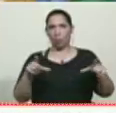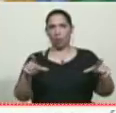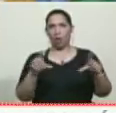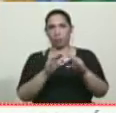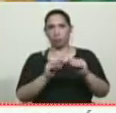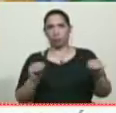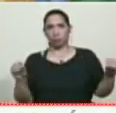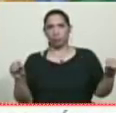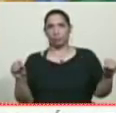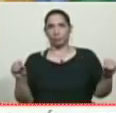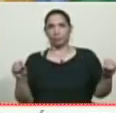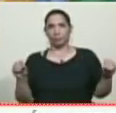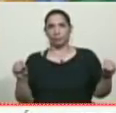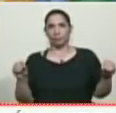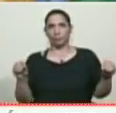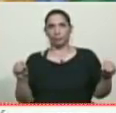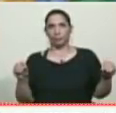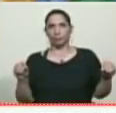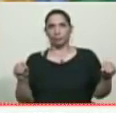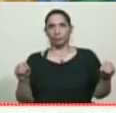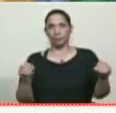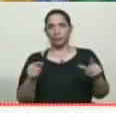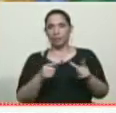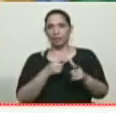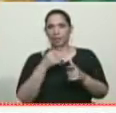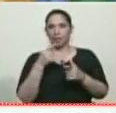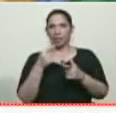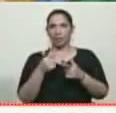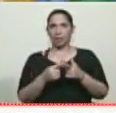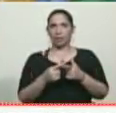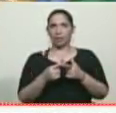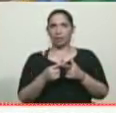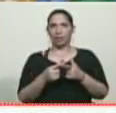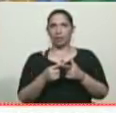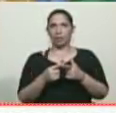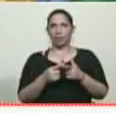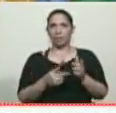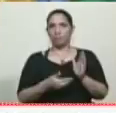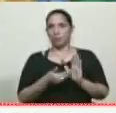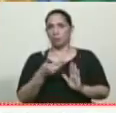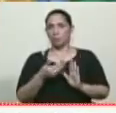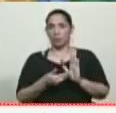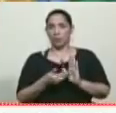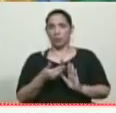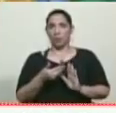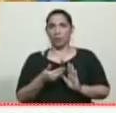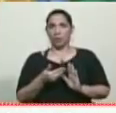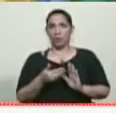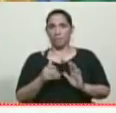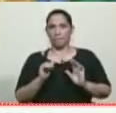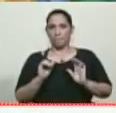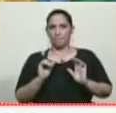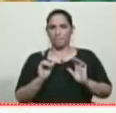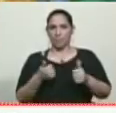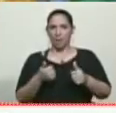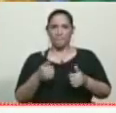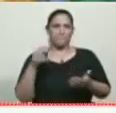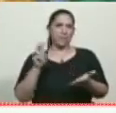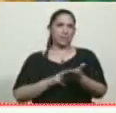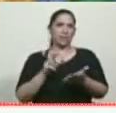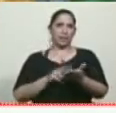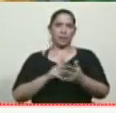territorio, hay entonces un enclave magnífico para emprender el verdadero proyecto de Bolívar, que es